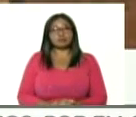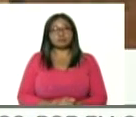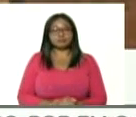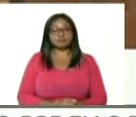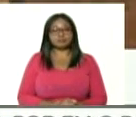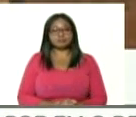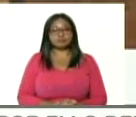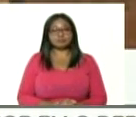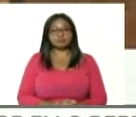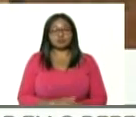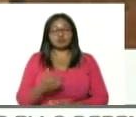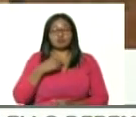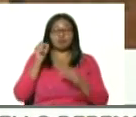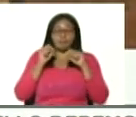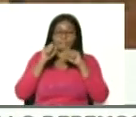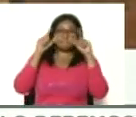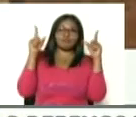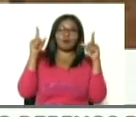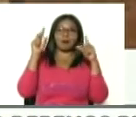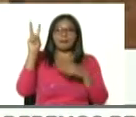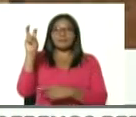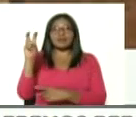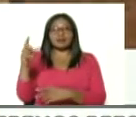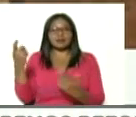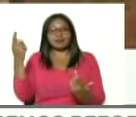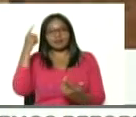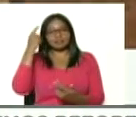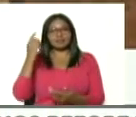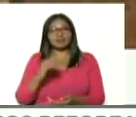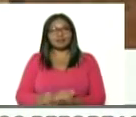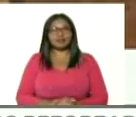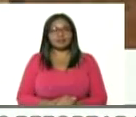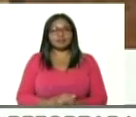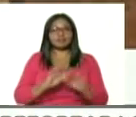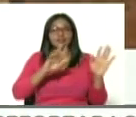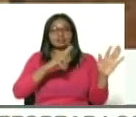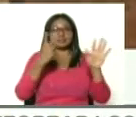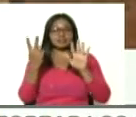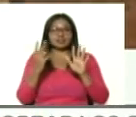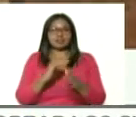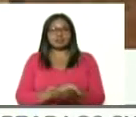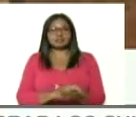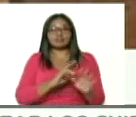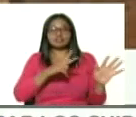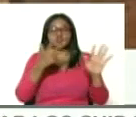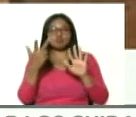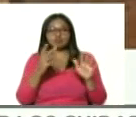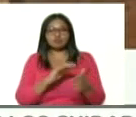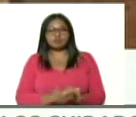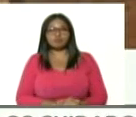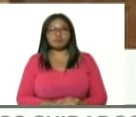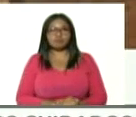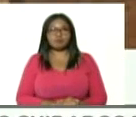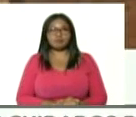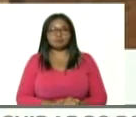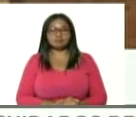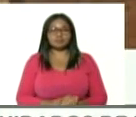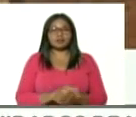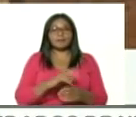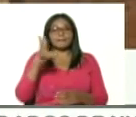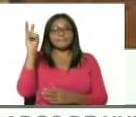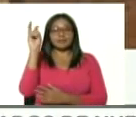tubazo. Viernes que cae. Estamos hoy a 16, 17, 18. 19 de marzo.